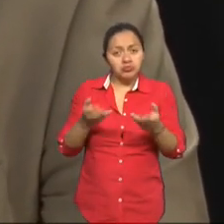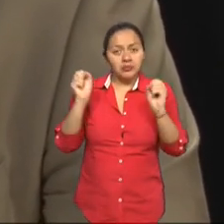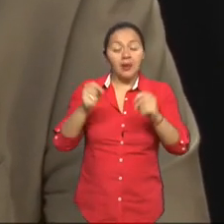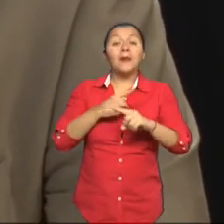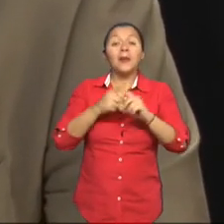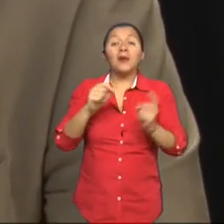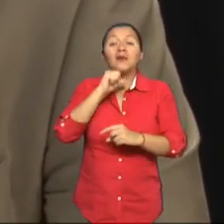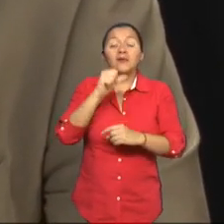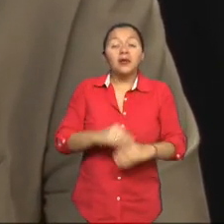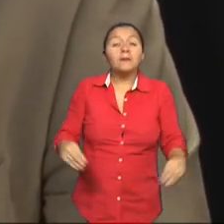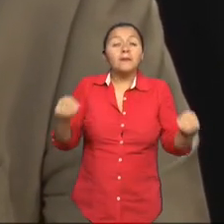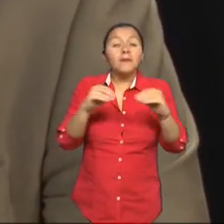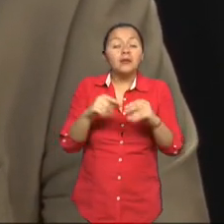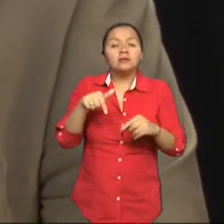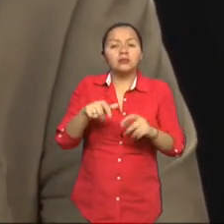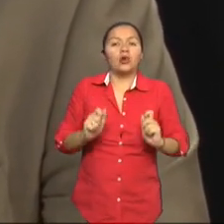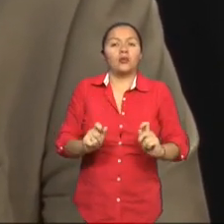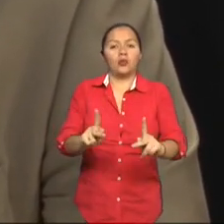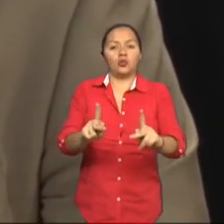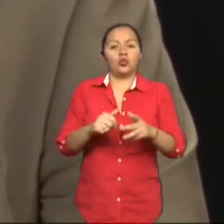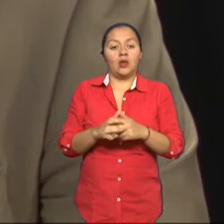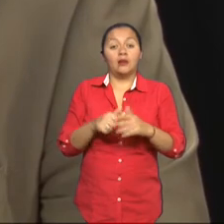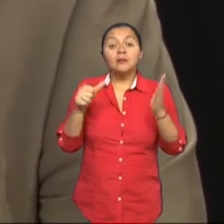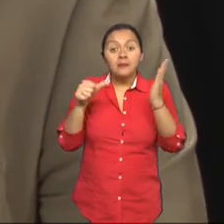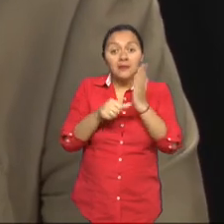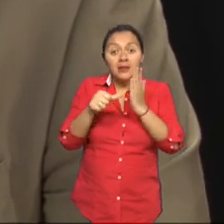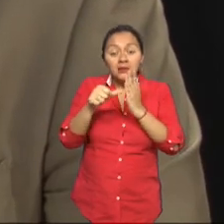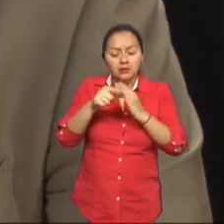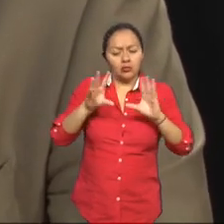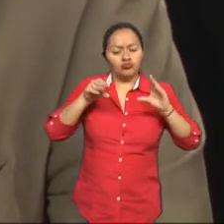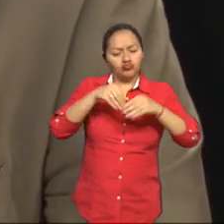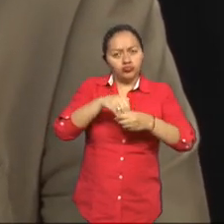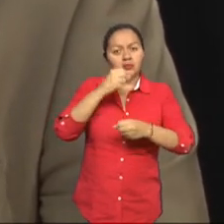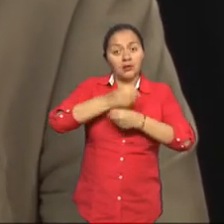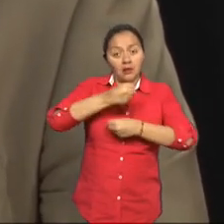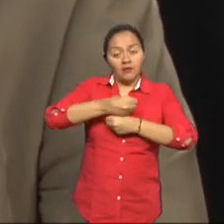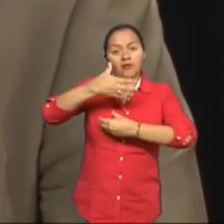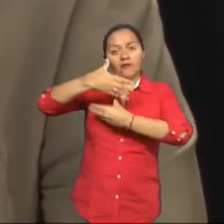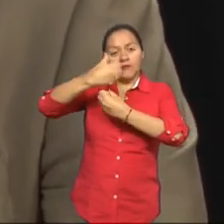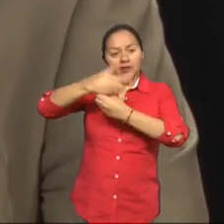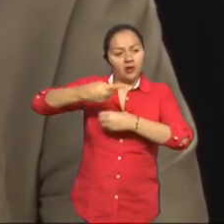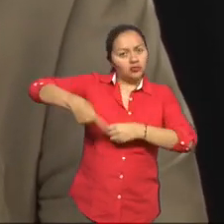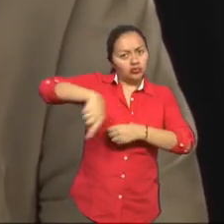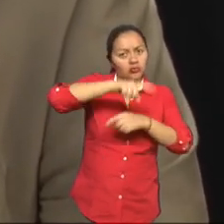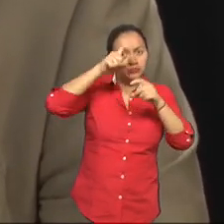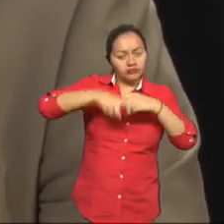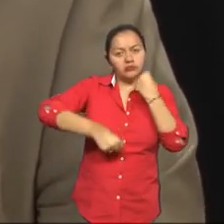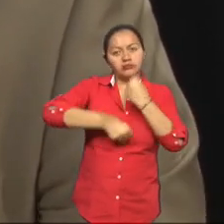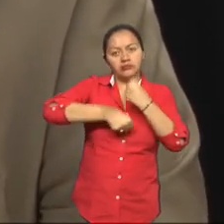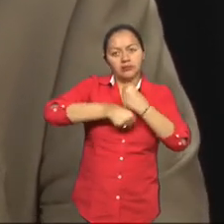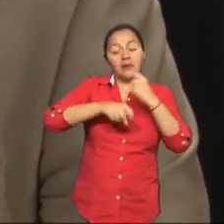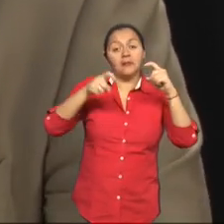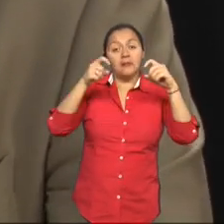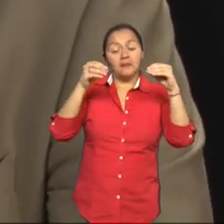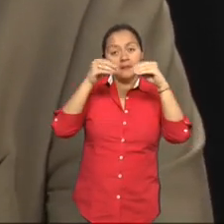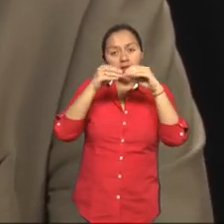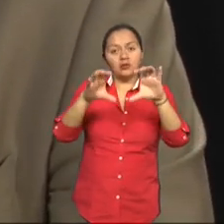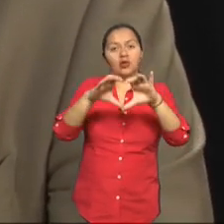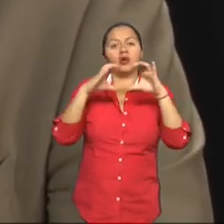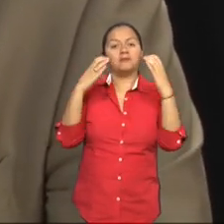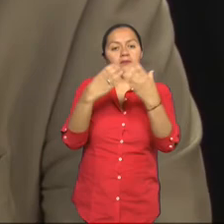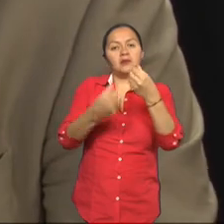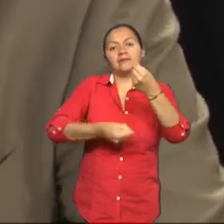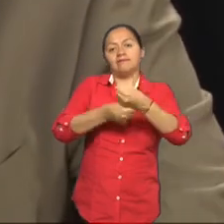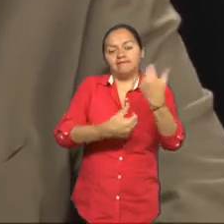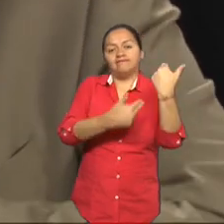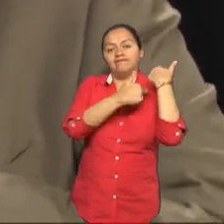falta oportunidades. El Ministerio está haciendo su trabajo, las federaciones de los chicos está haciendo su trabajo, el comité está haciendo